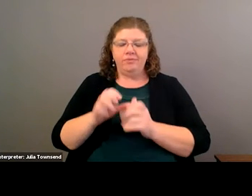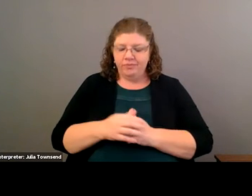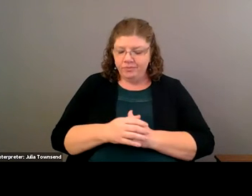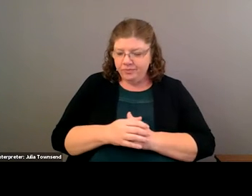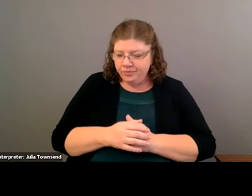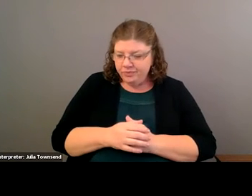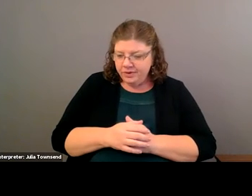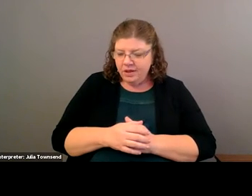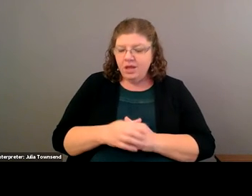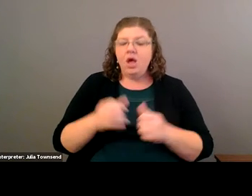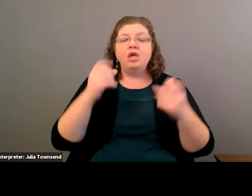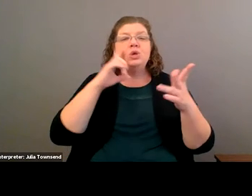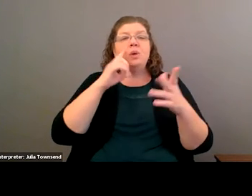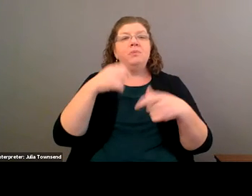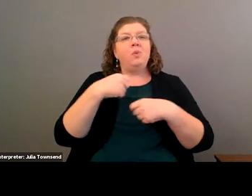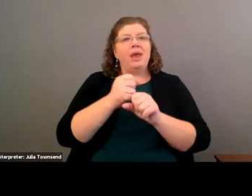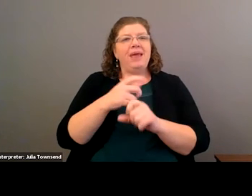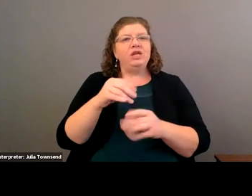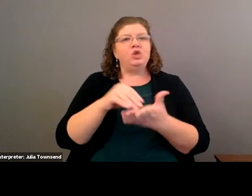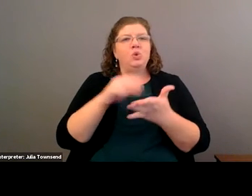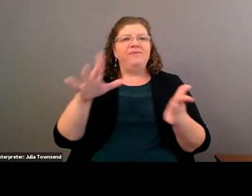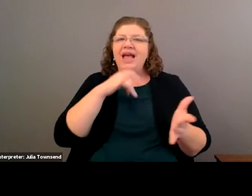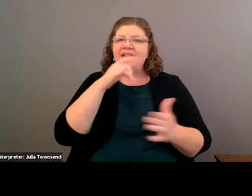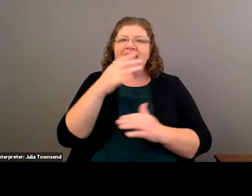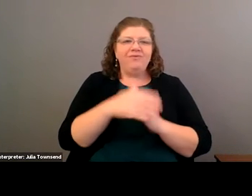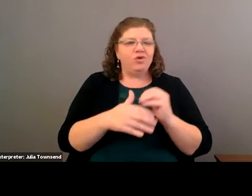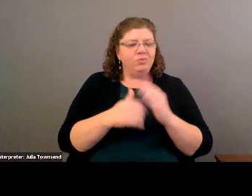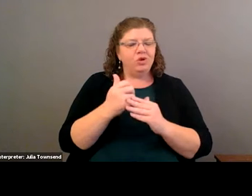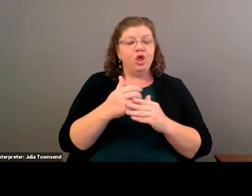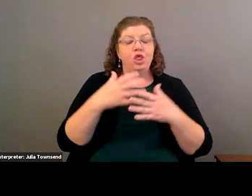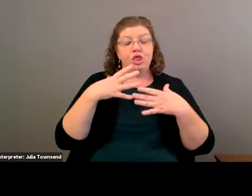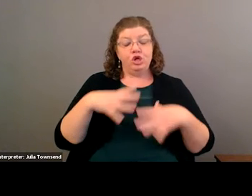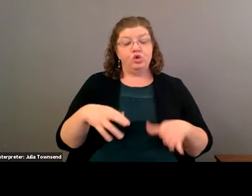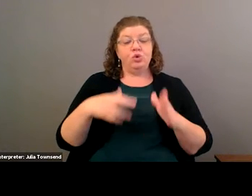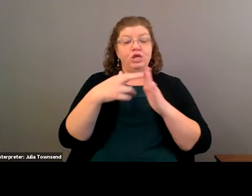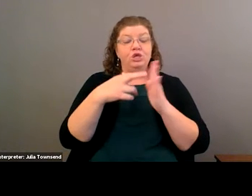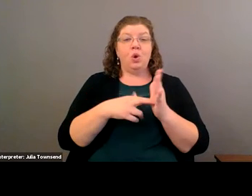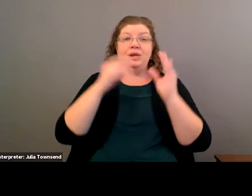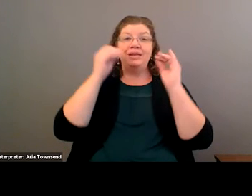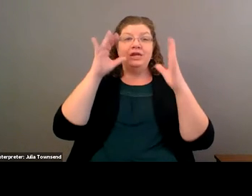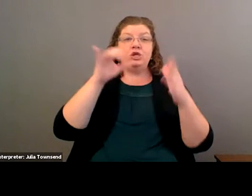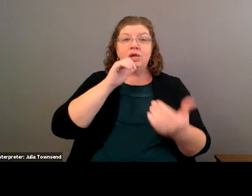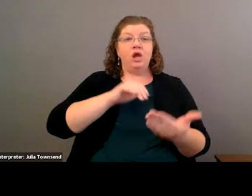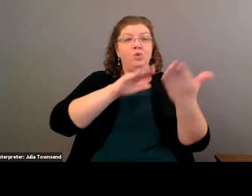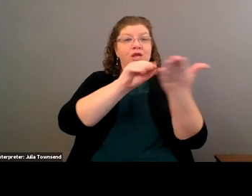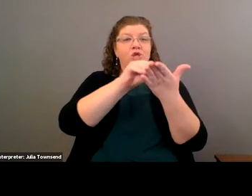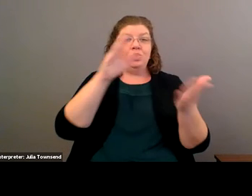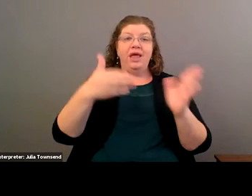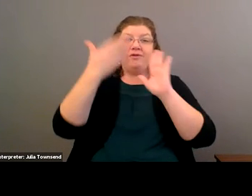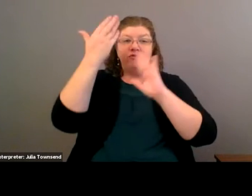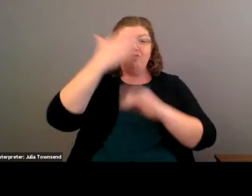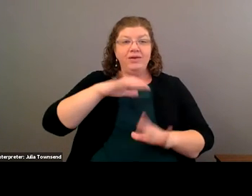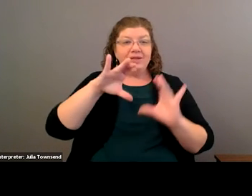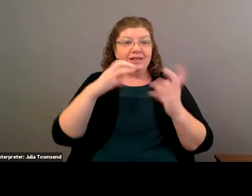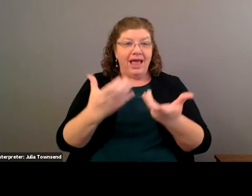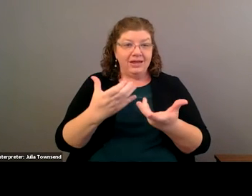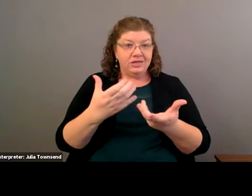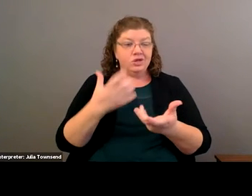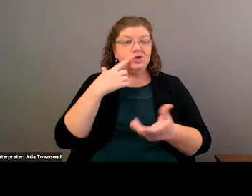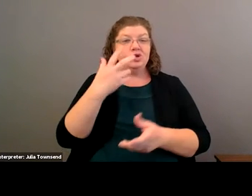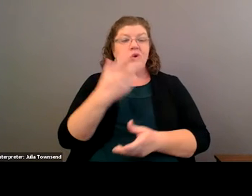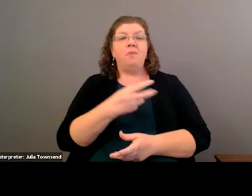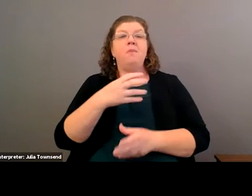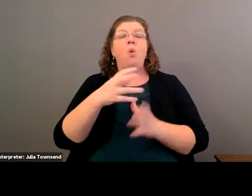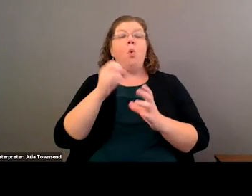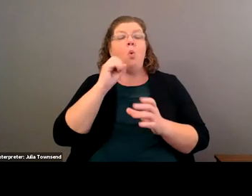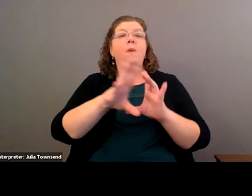con este tipo de vestimenta. Y el código de vestimenta dice que el maestro no debe regañar a